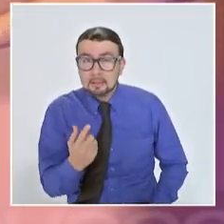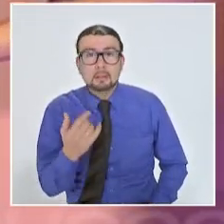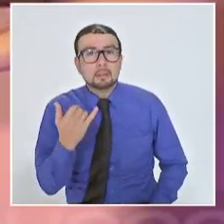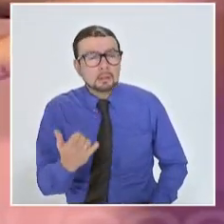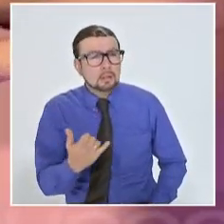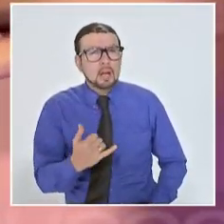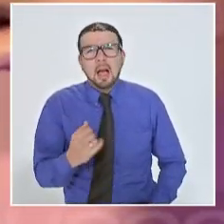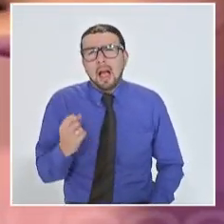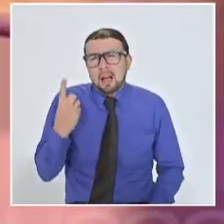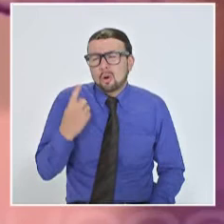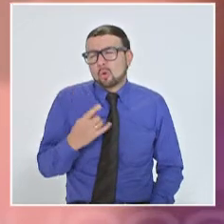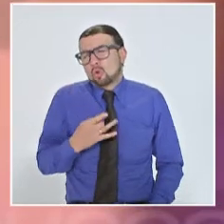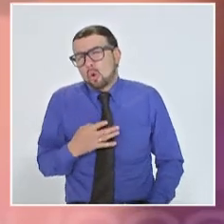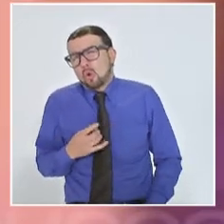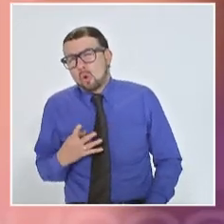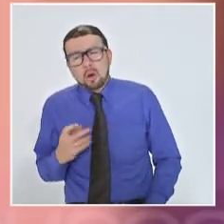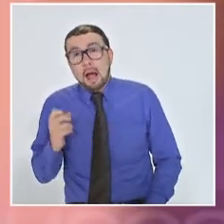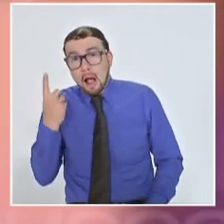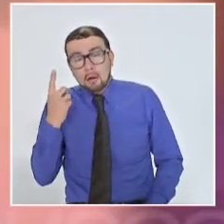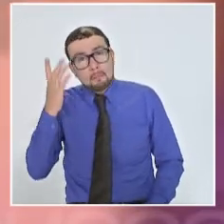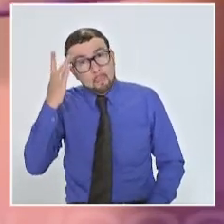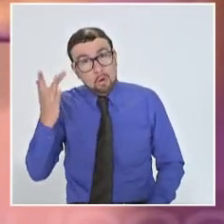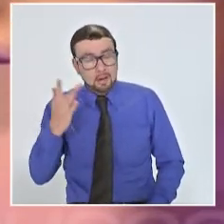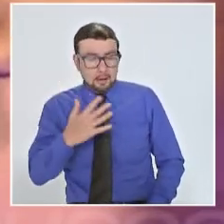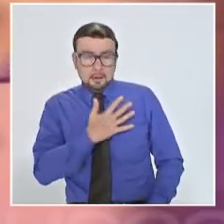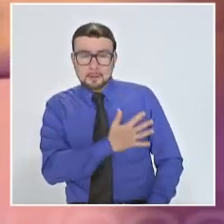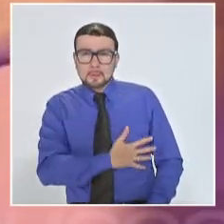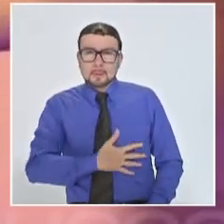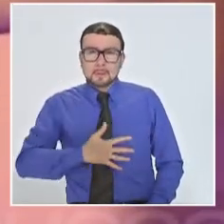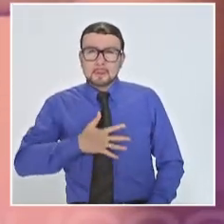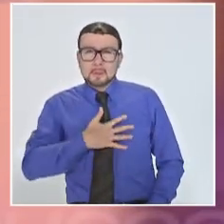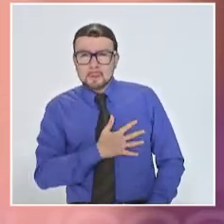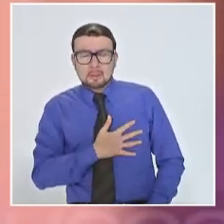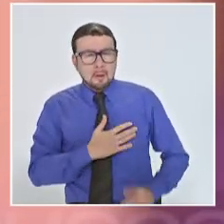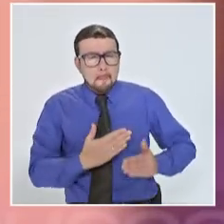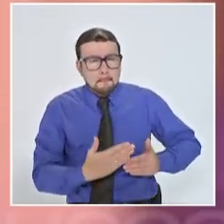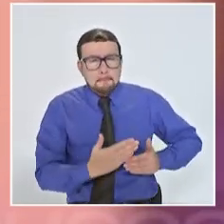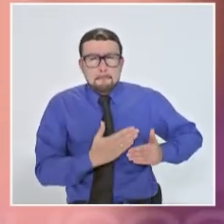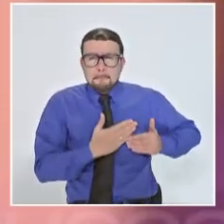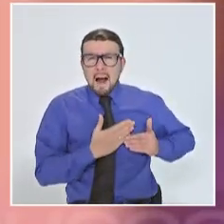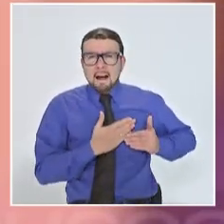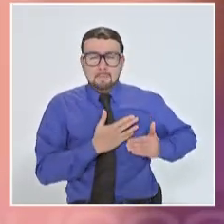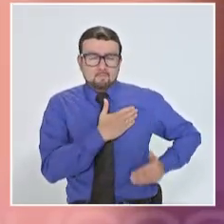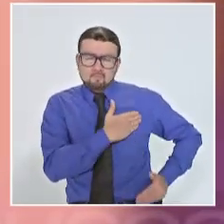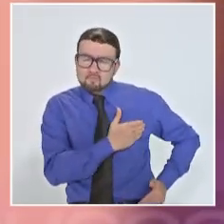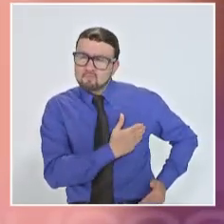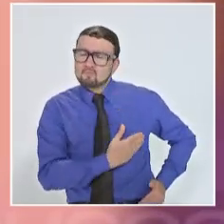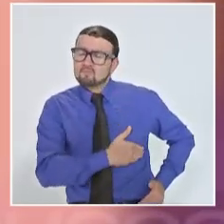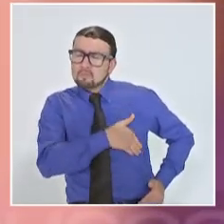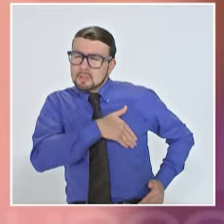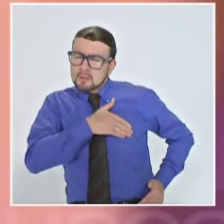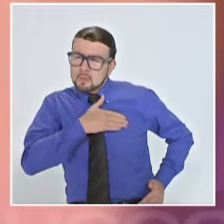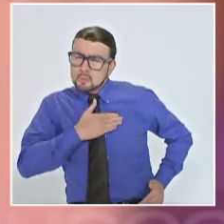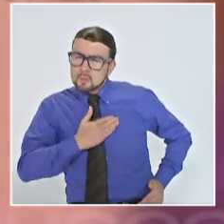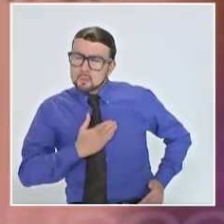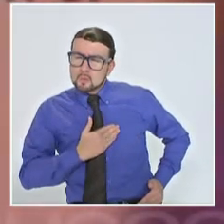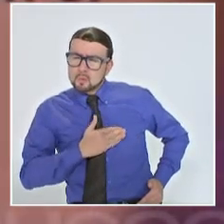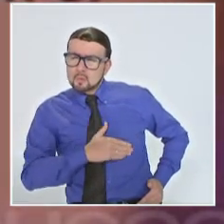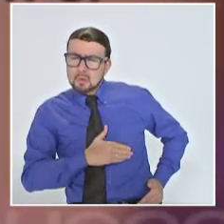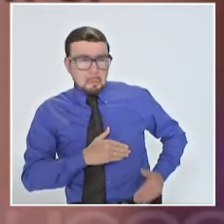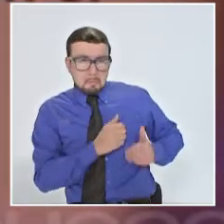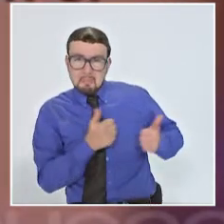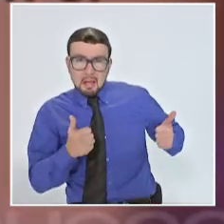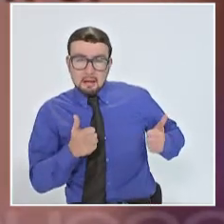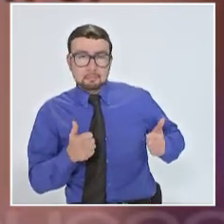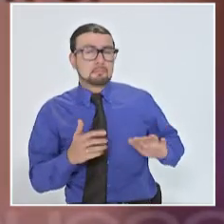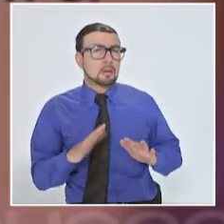dolor e incomodidad porque toda la glándula mamaria va a ser llevada a la reja costal. Entonces, un buen examen clínico de seno